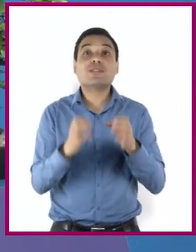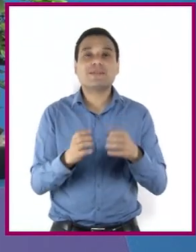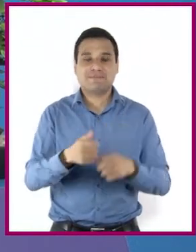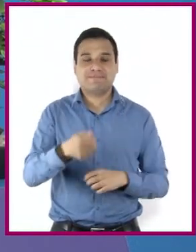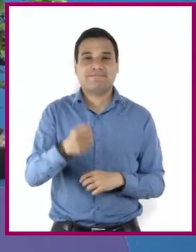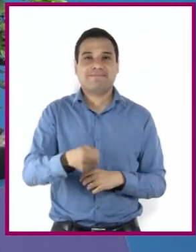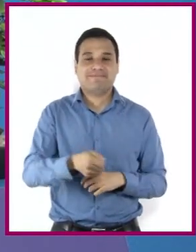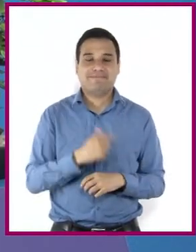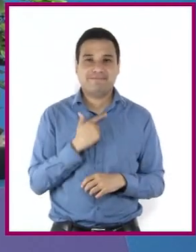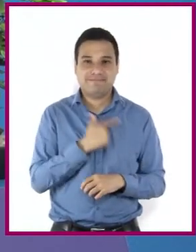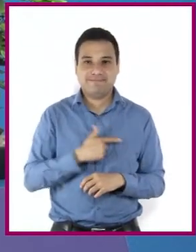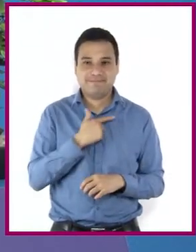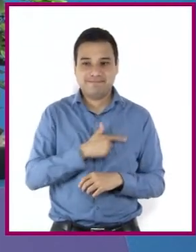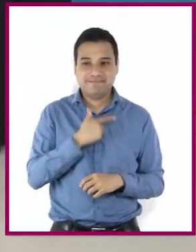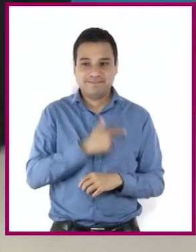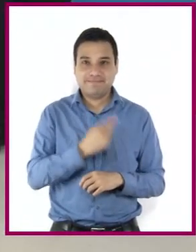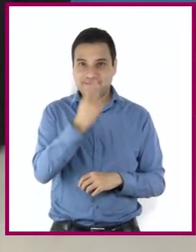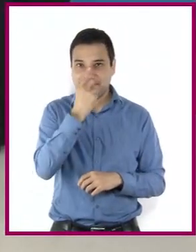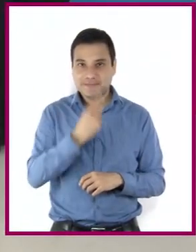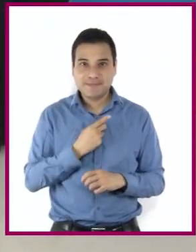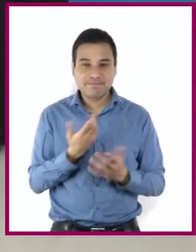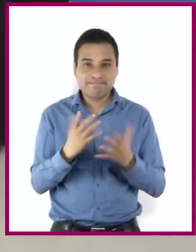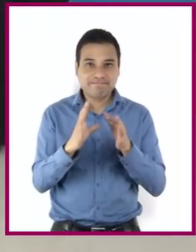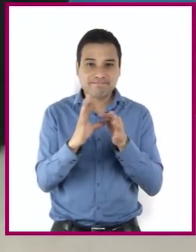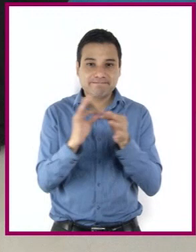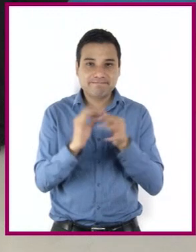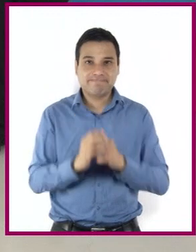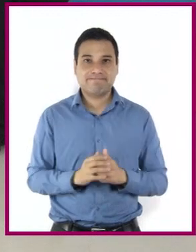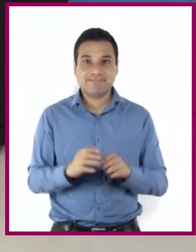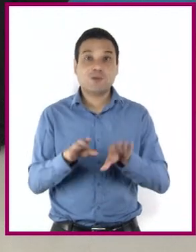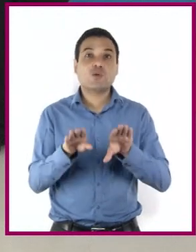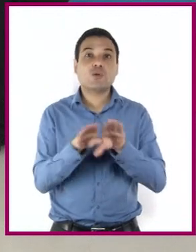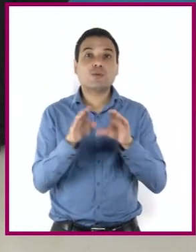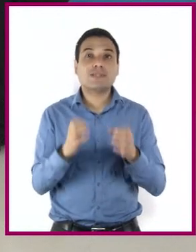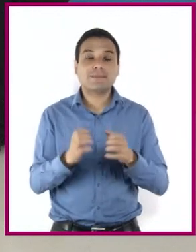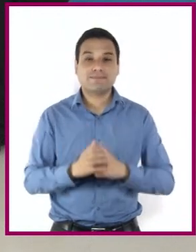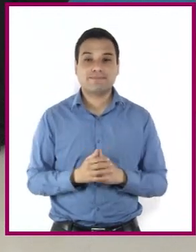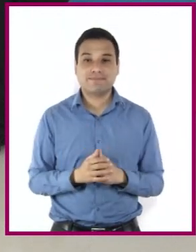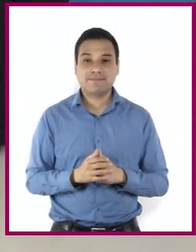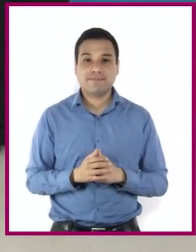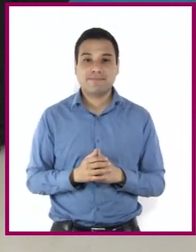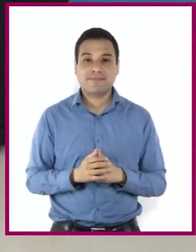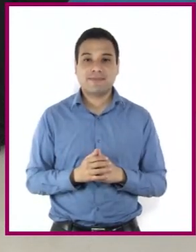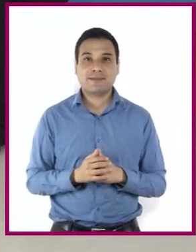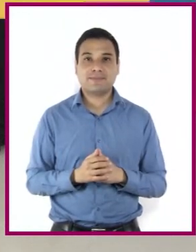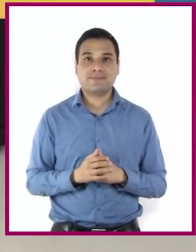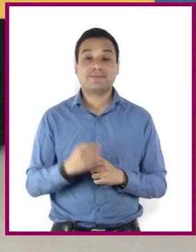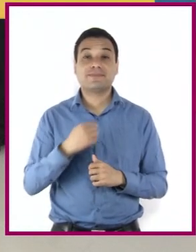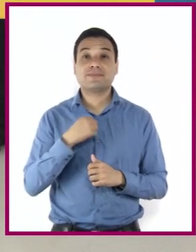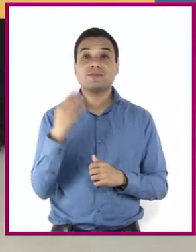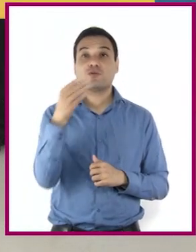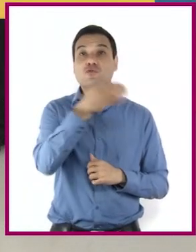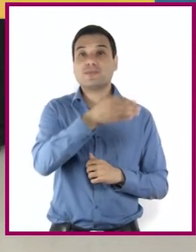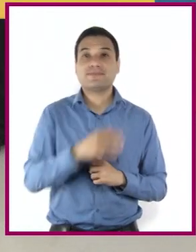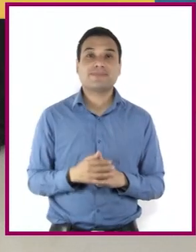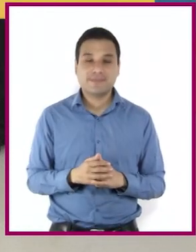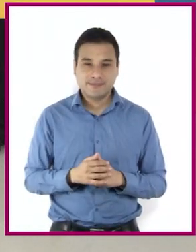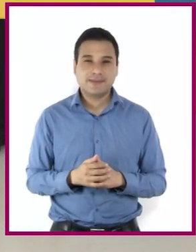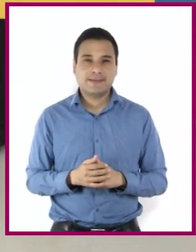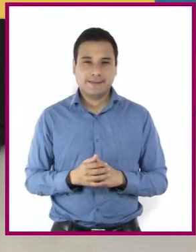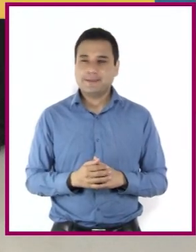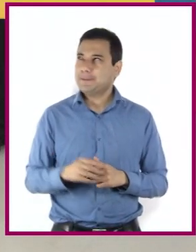saludamos con mucho gusto. Cuéntenos. ¿Qué tal? ¿Cómo están? Estuvimos en el exterior del Castillo de